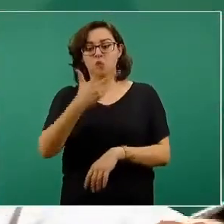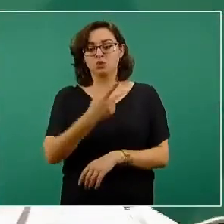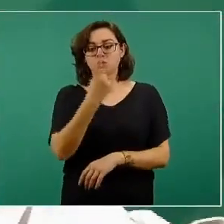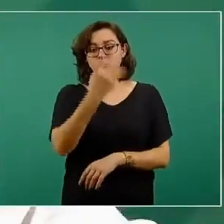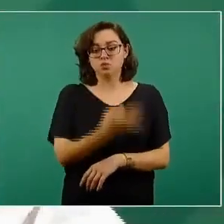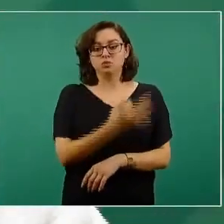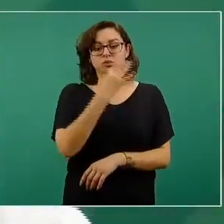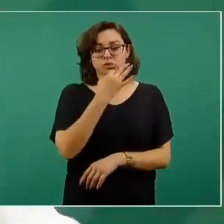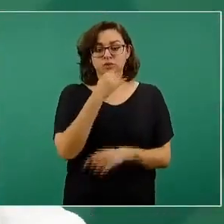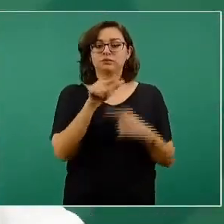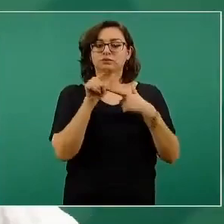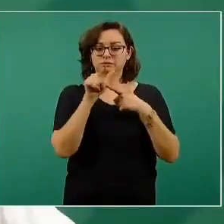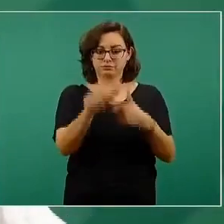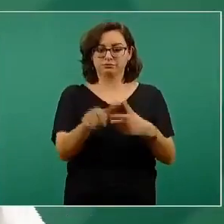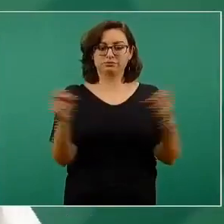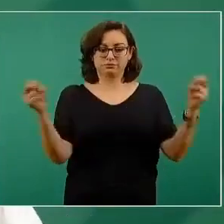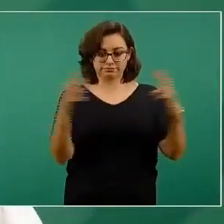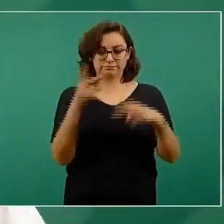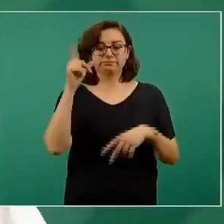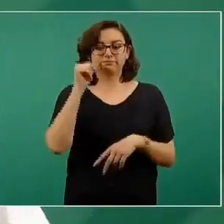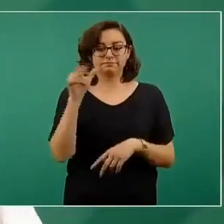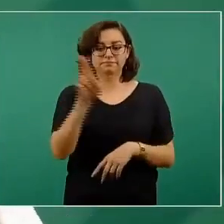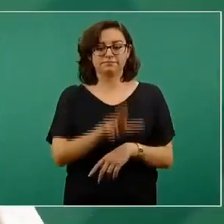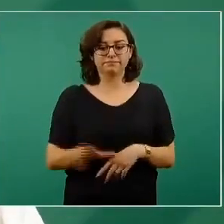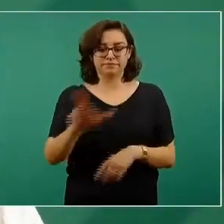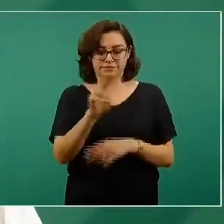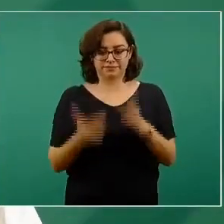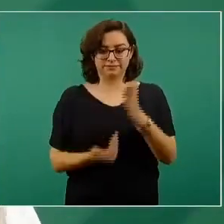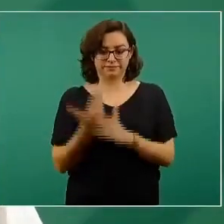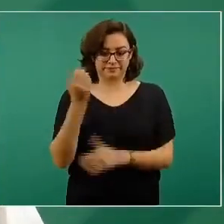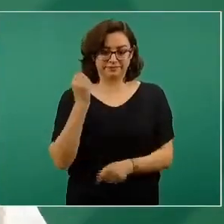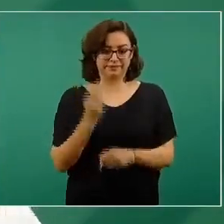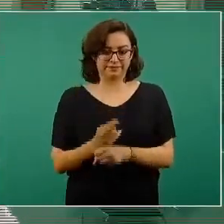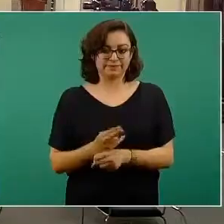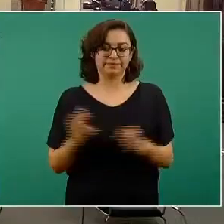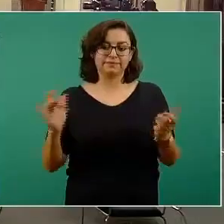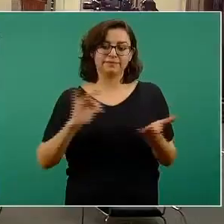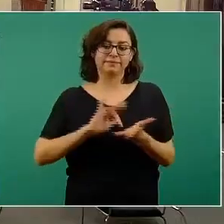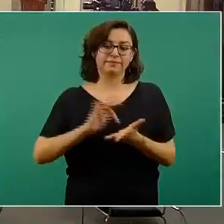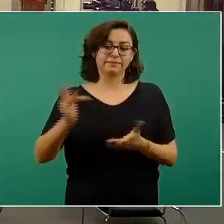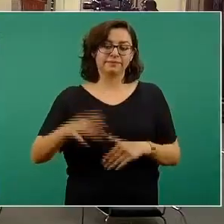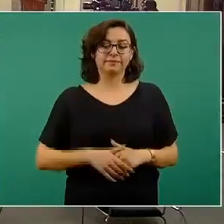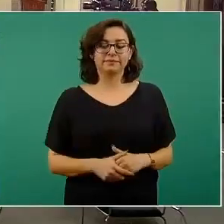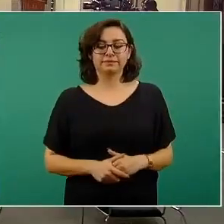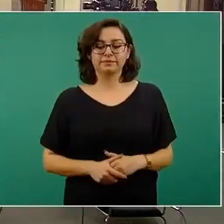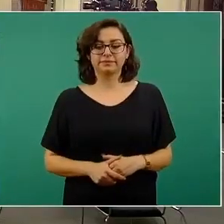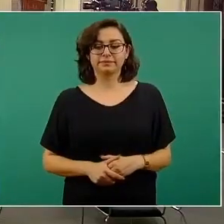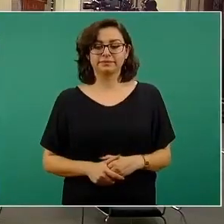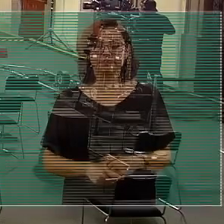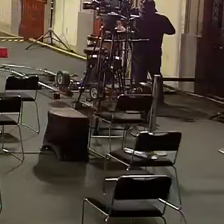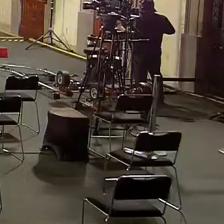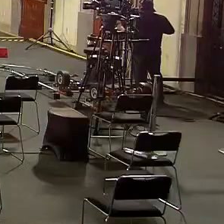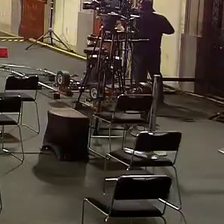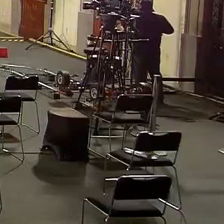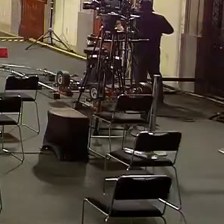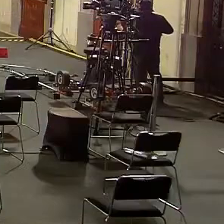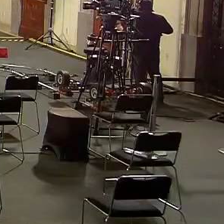20:01. Seguimos, nos vemos mañana martes, Pulso de la Salud. Gracias. Muchas gracias.